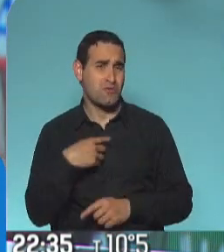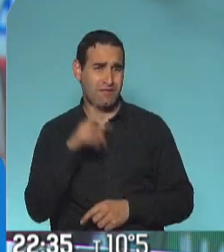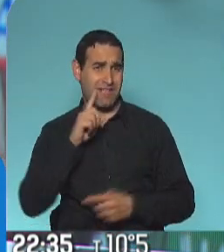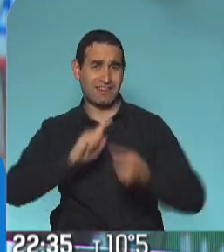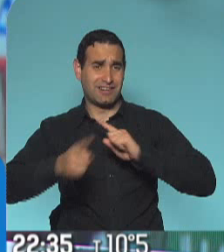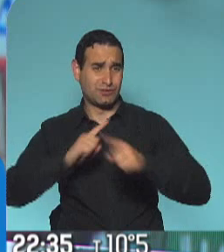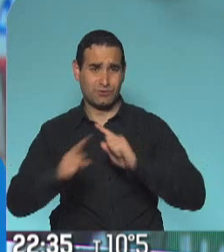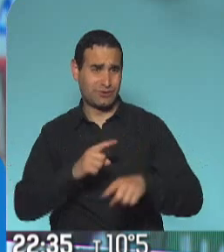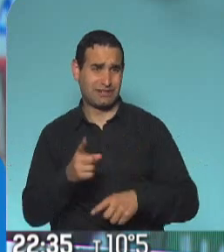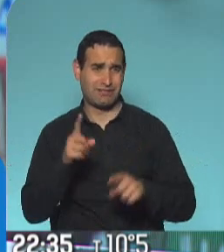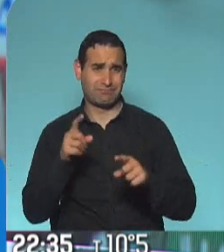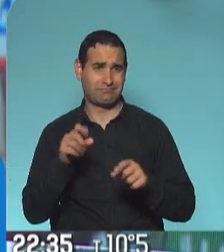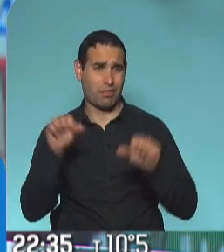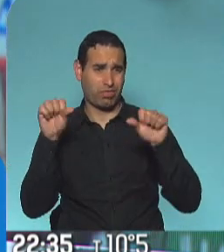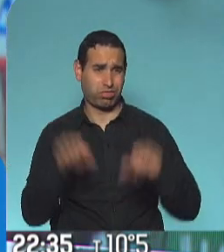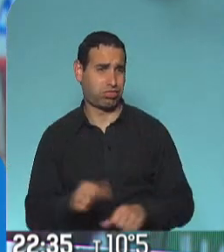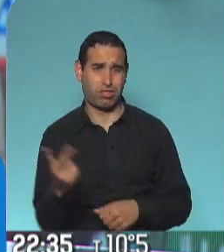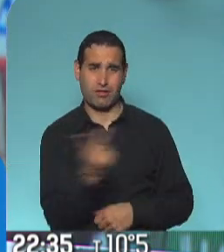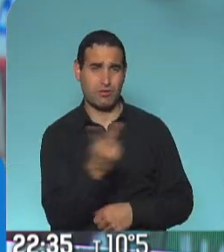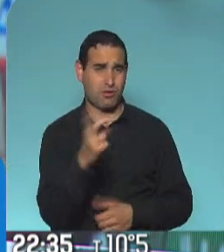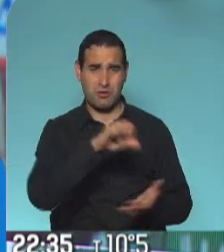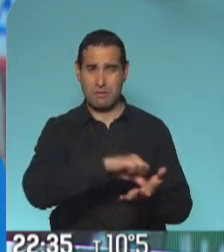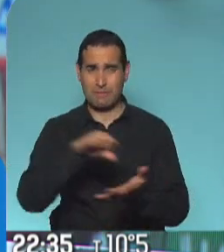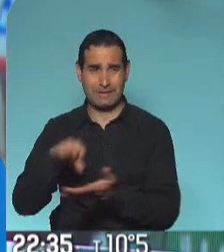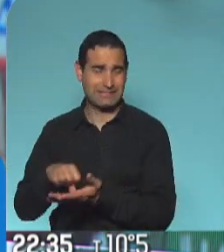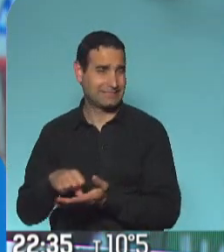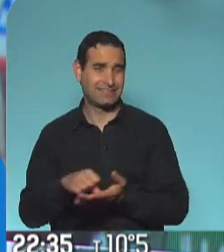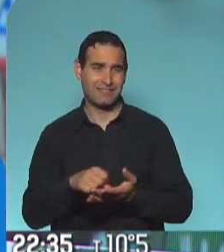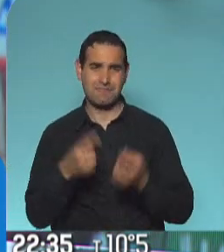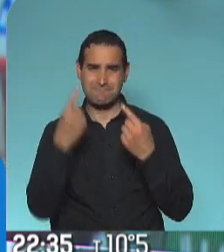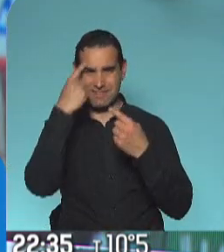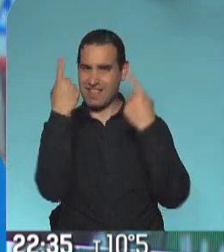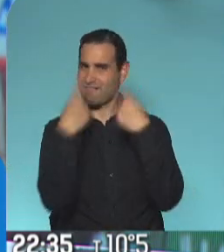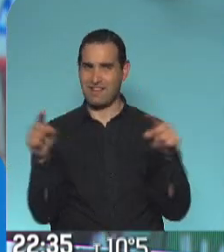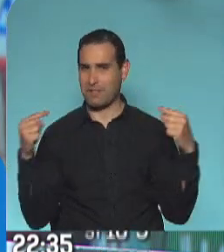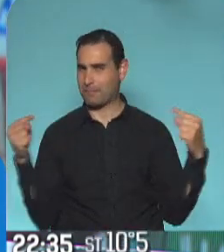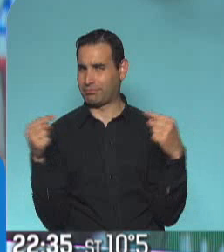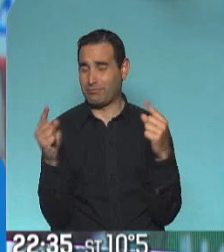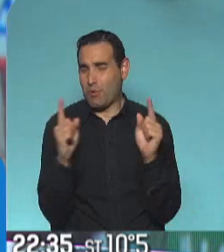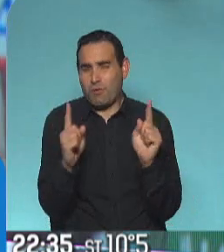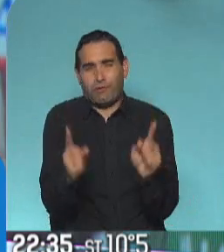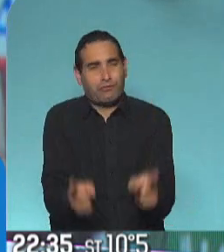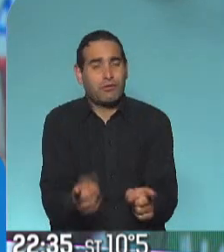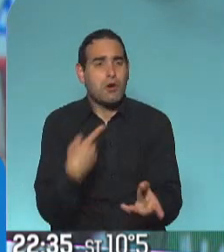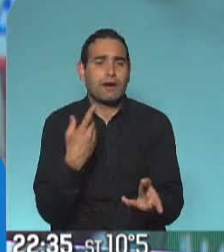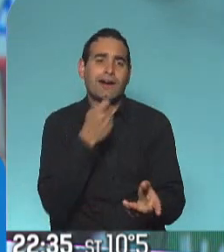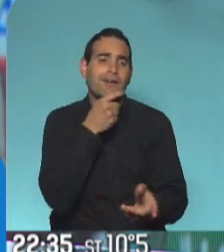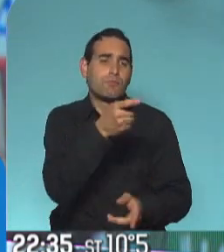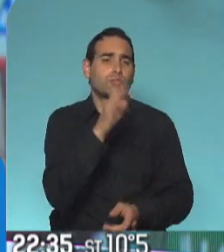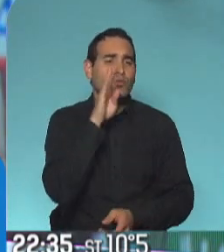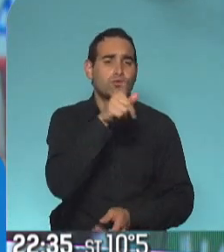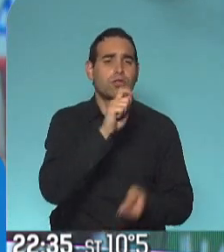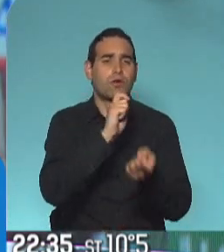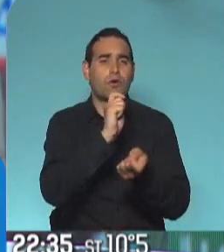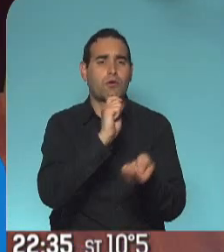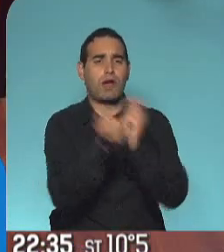relación se ha deteriorado, elementos de discordancia van a permanecer, porque bueno, también, aun cuando cambie el gobierno de Estados Unidos y asuman